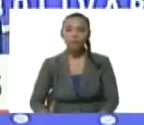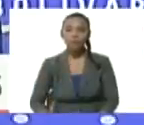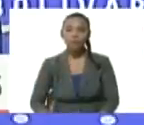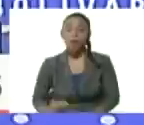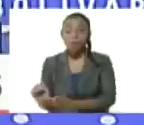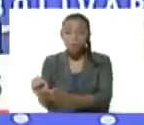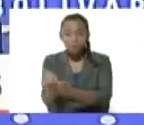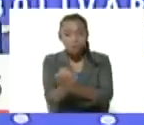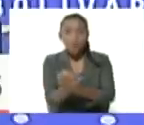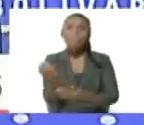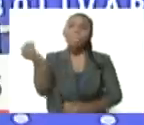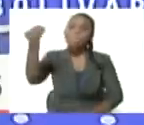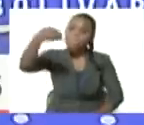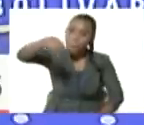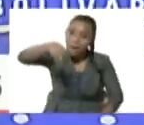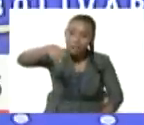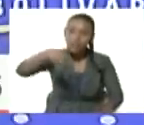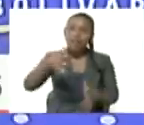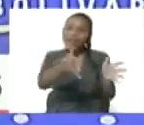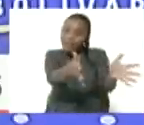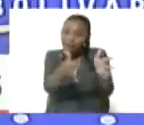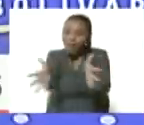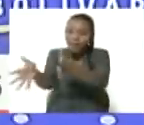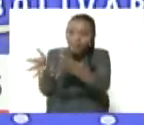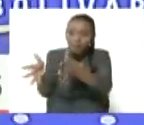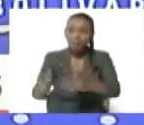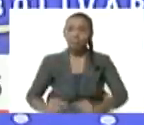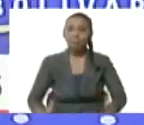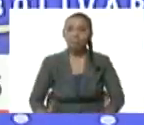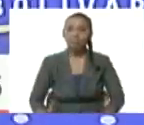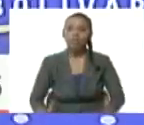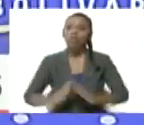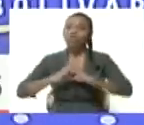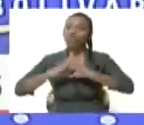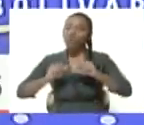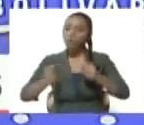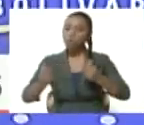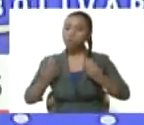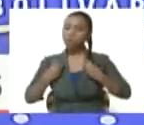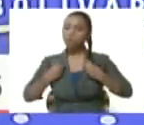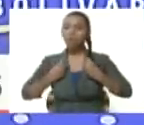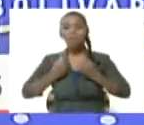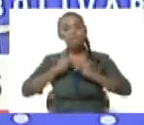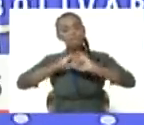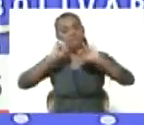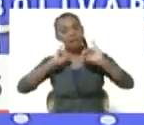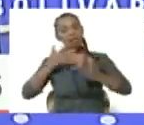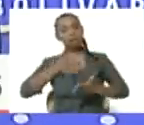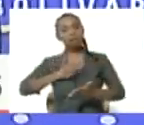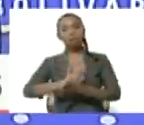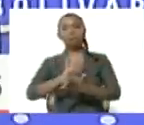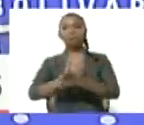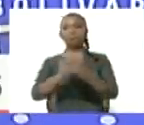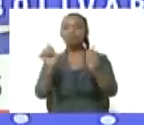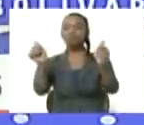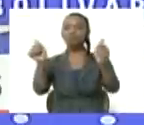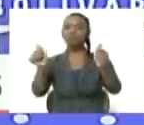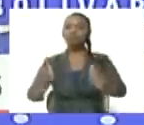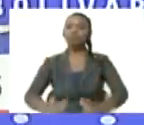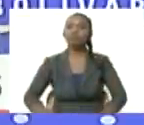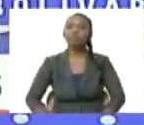Recaudar más, ganar, ganar, y todos vivimos para siempre felices.